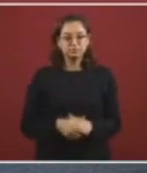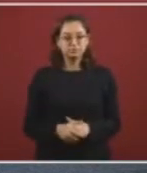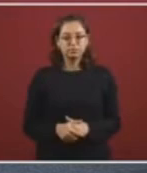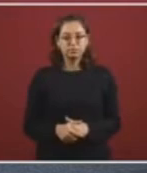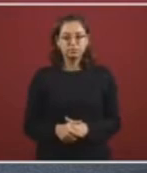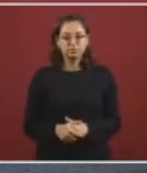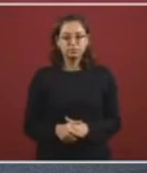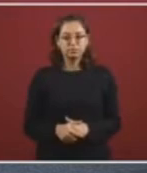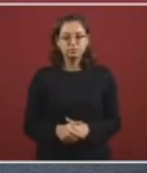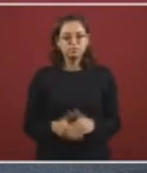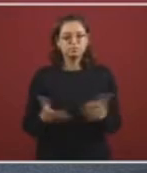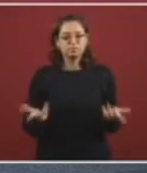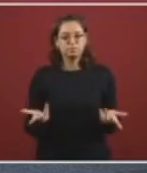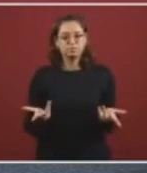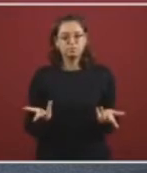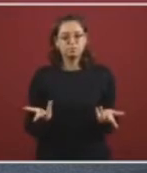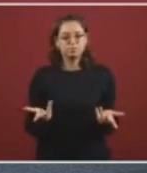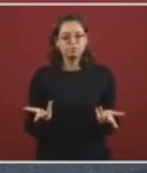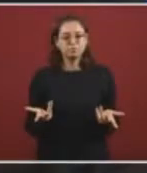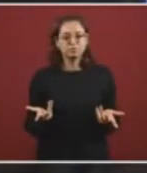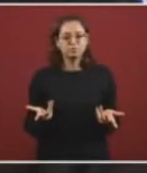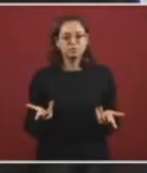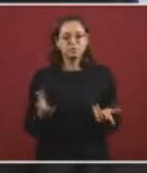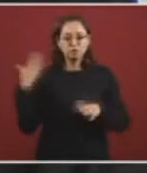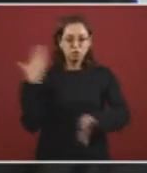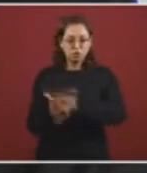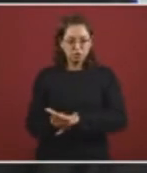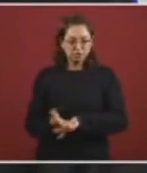o interpretado como una ofensa al ejército,